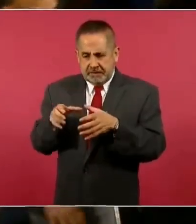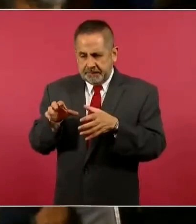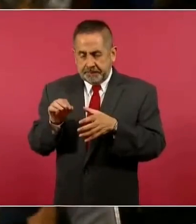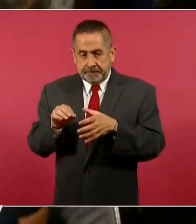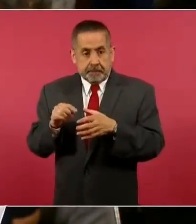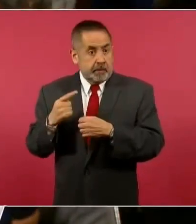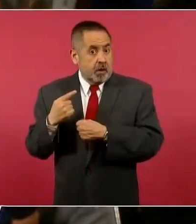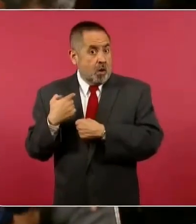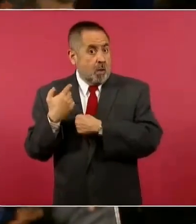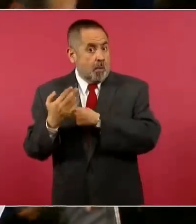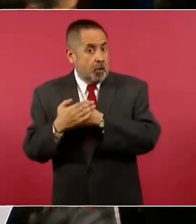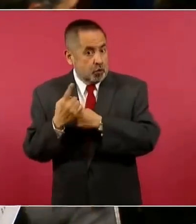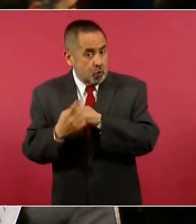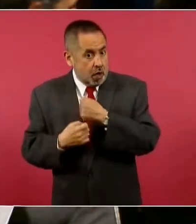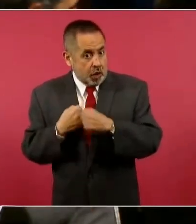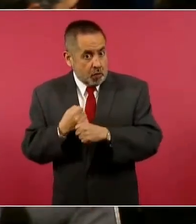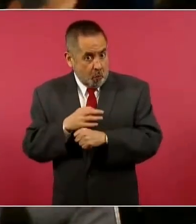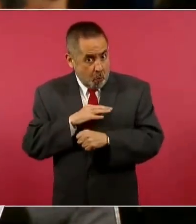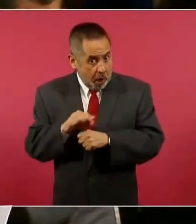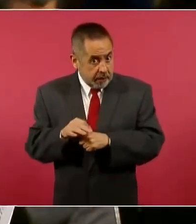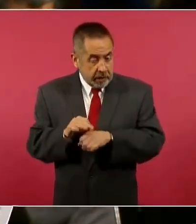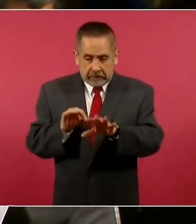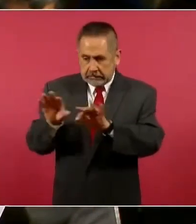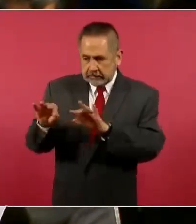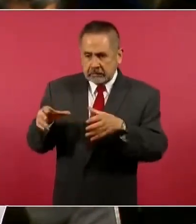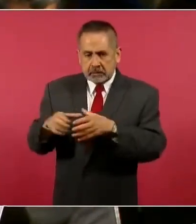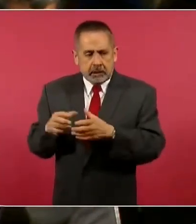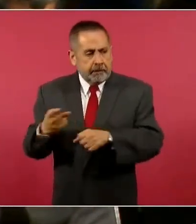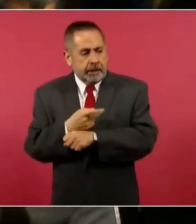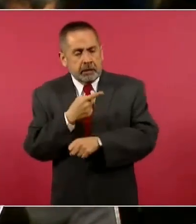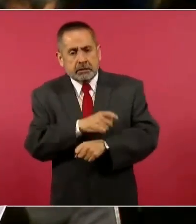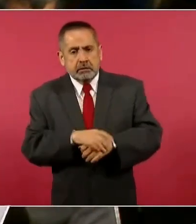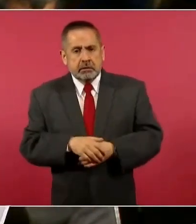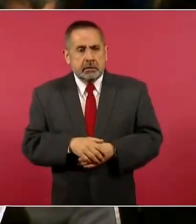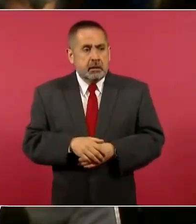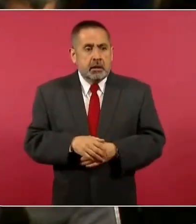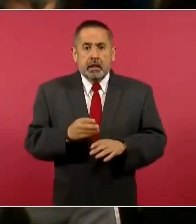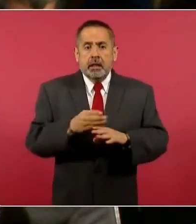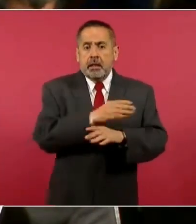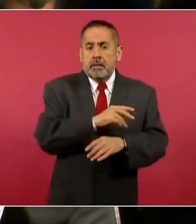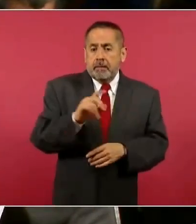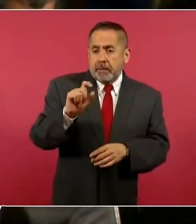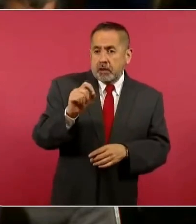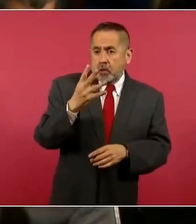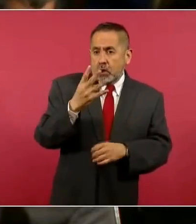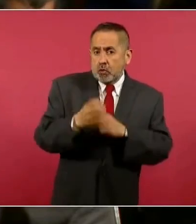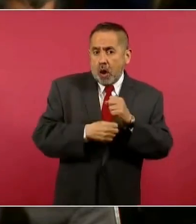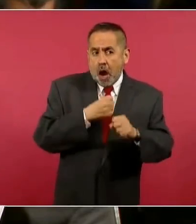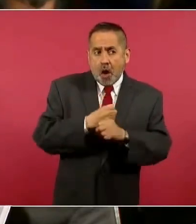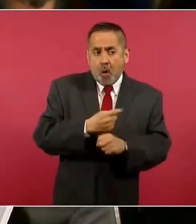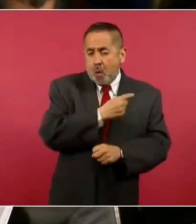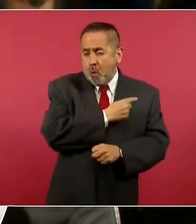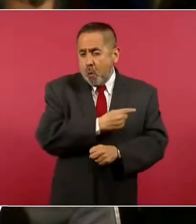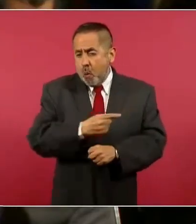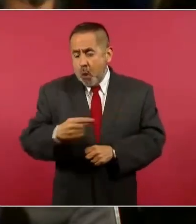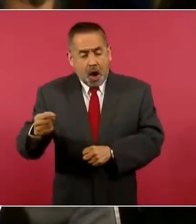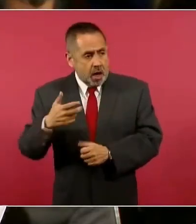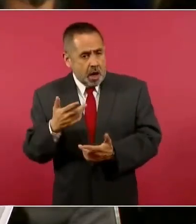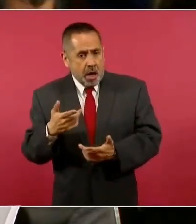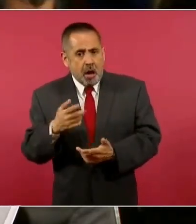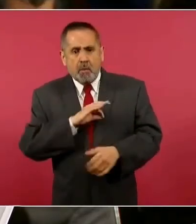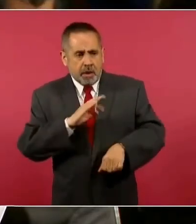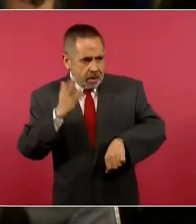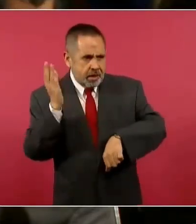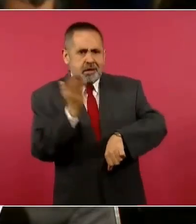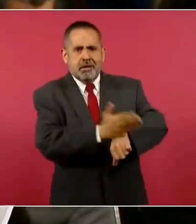próximo año? Y pues han pasado ya 24 años para fincar responsabilidades y castigos a